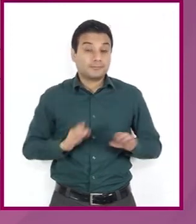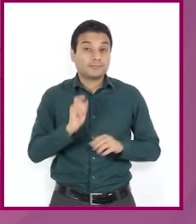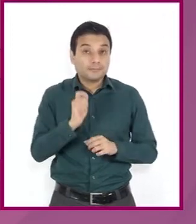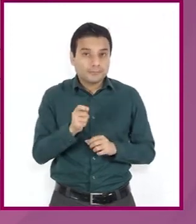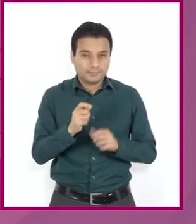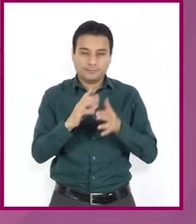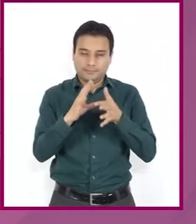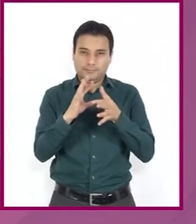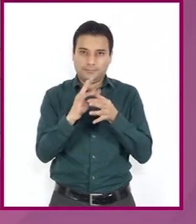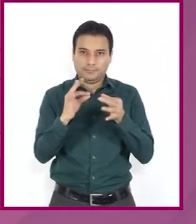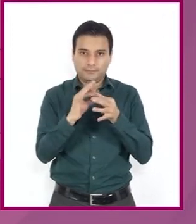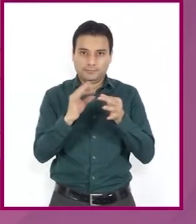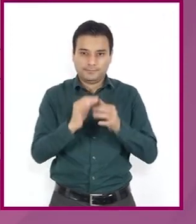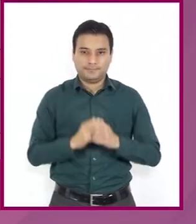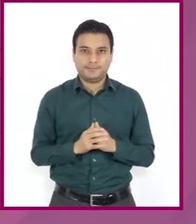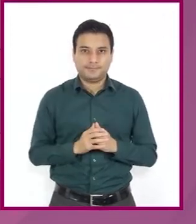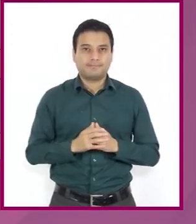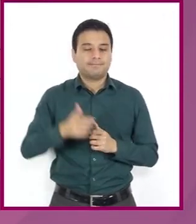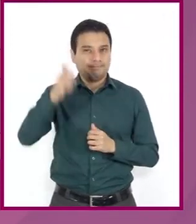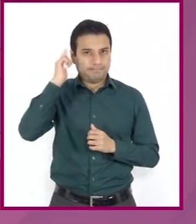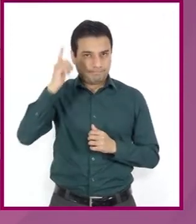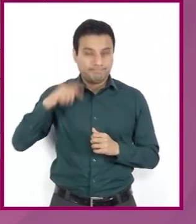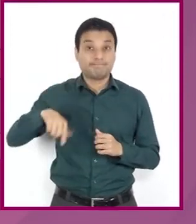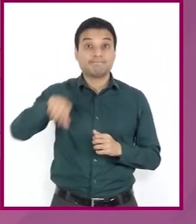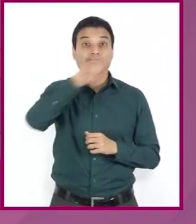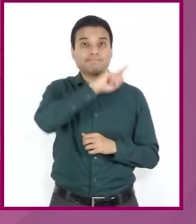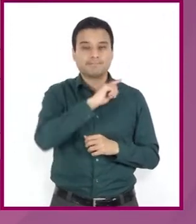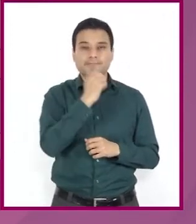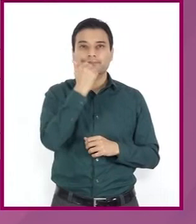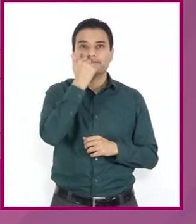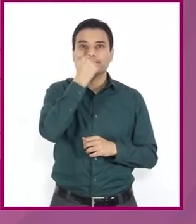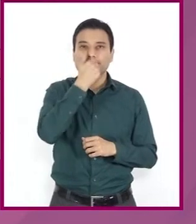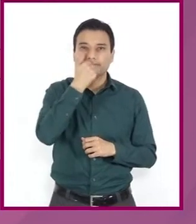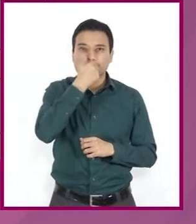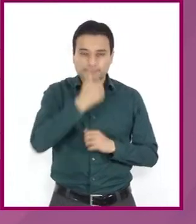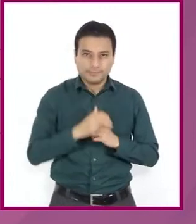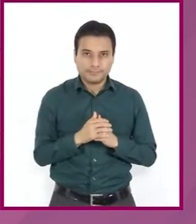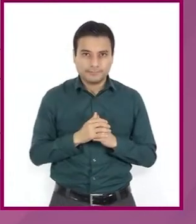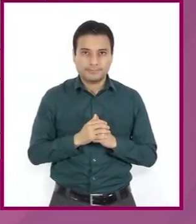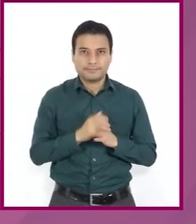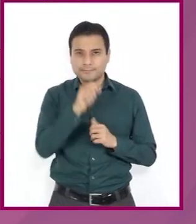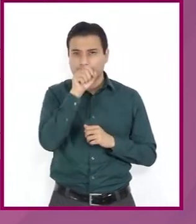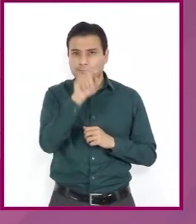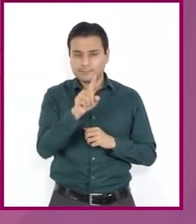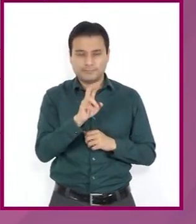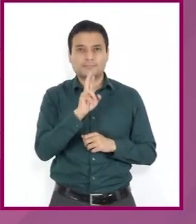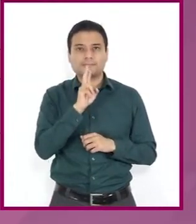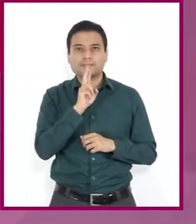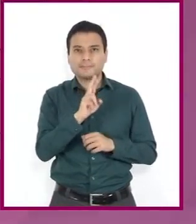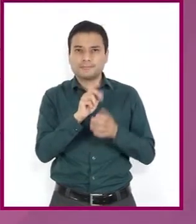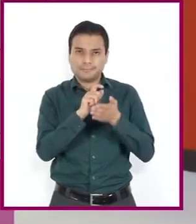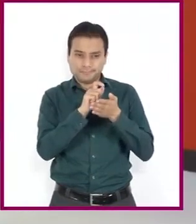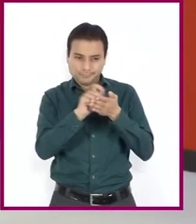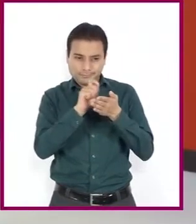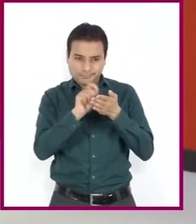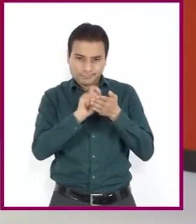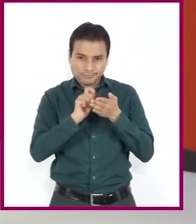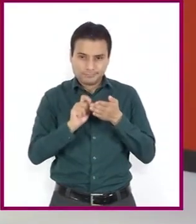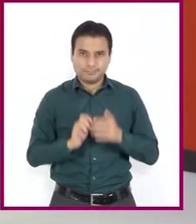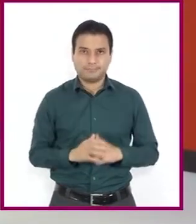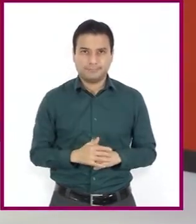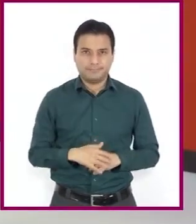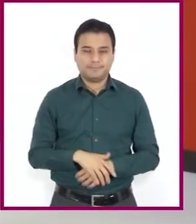terror. Espero que ustedes, alumnas y alumnos, vayan llenando de la misma manera su